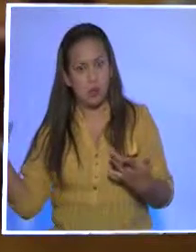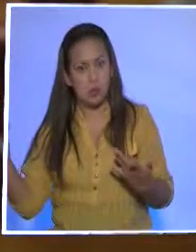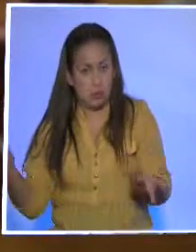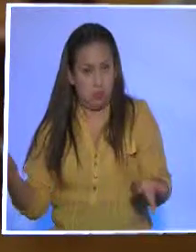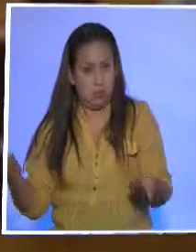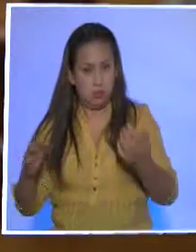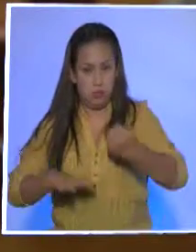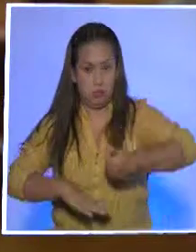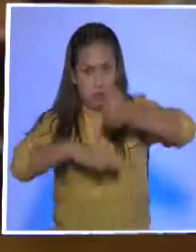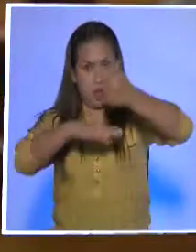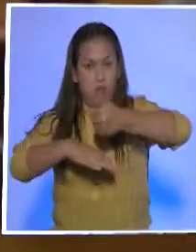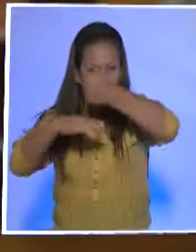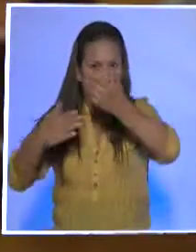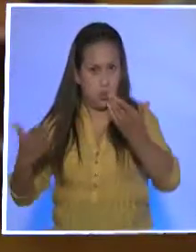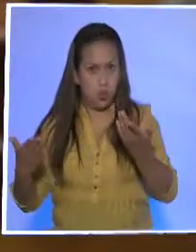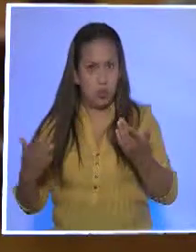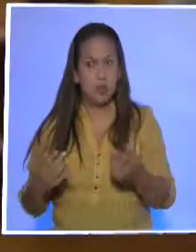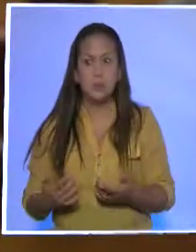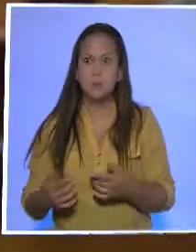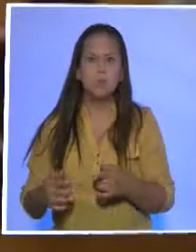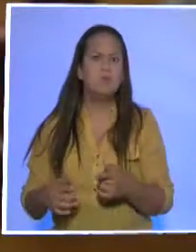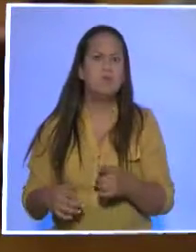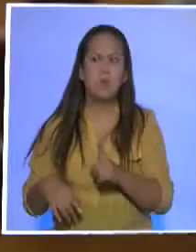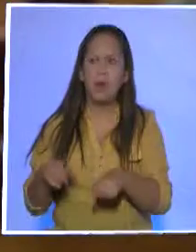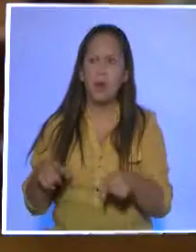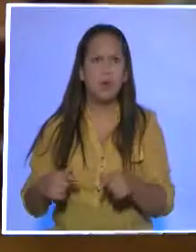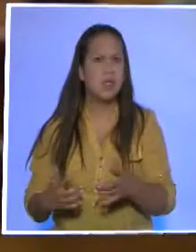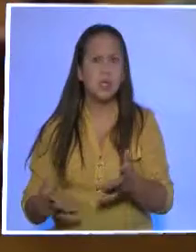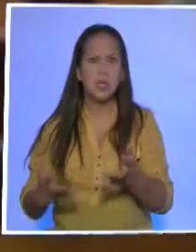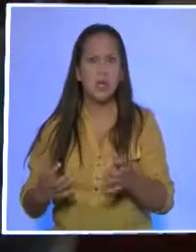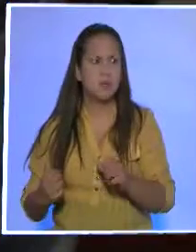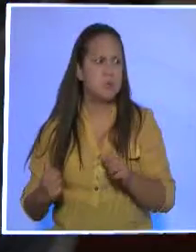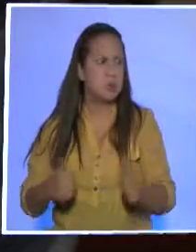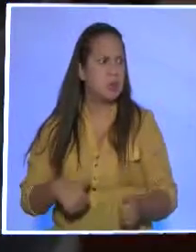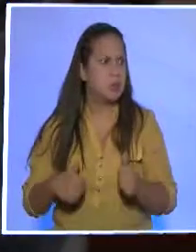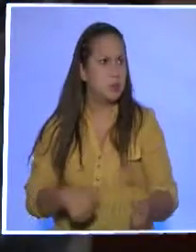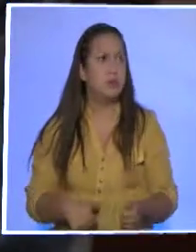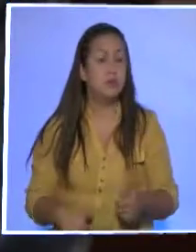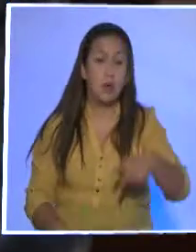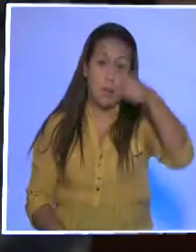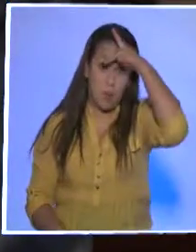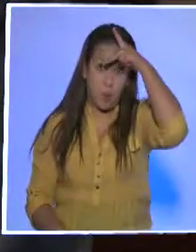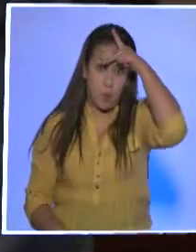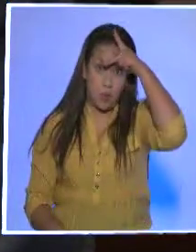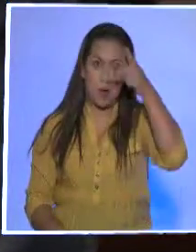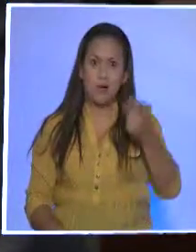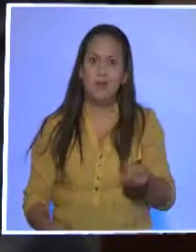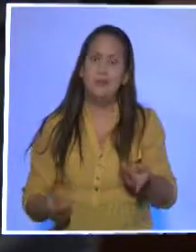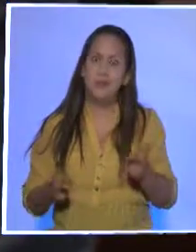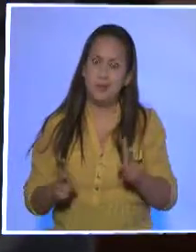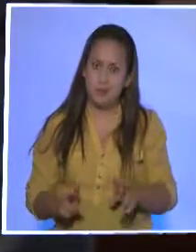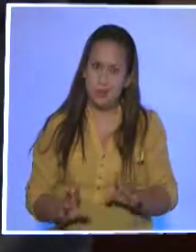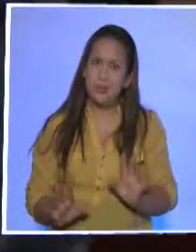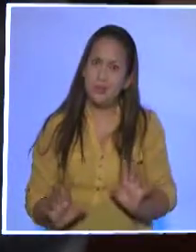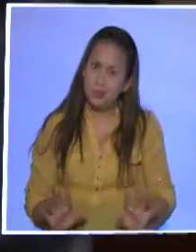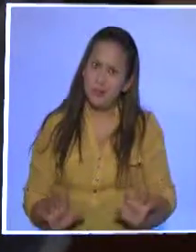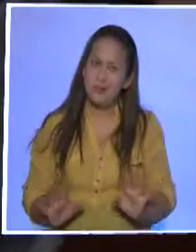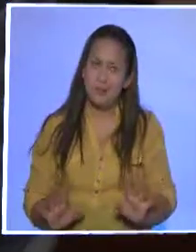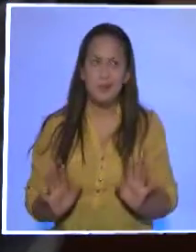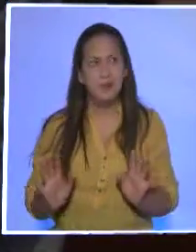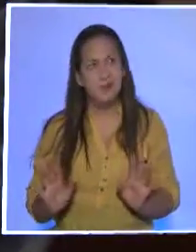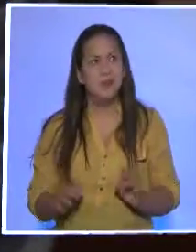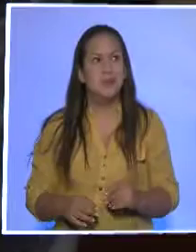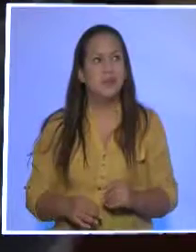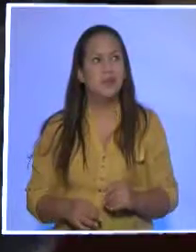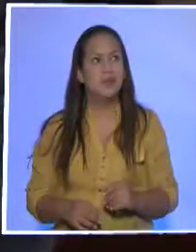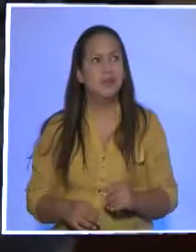políticos ubicados del centro hacia la izquierda no mencionó tanto pero aunque ollanta humala llegó pues con un discurso nacionalista pero el curso del camino pues